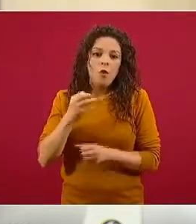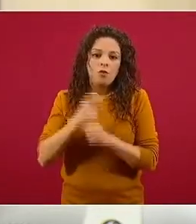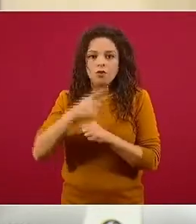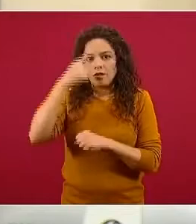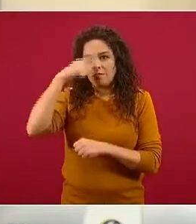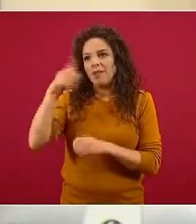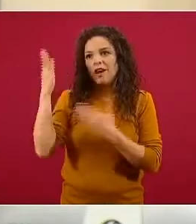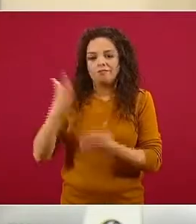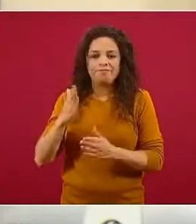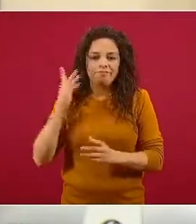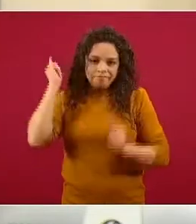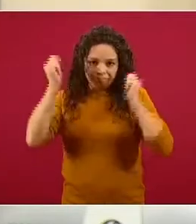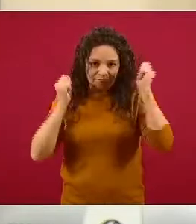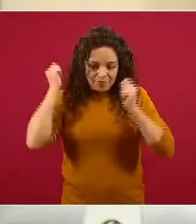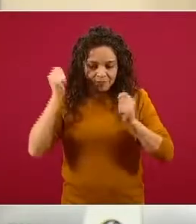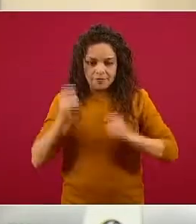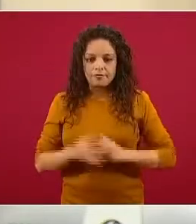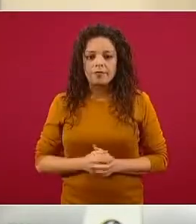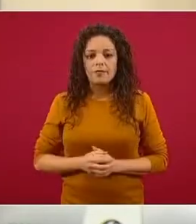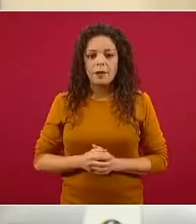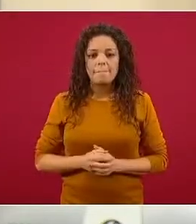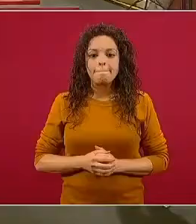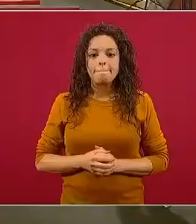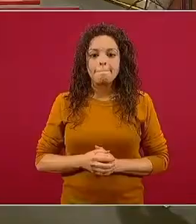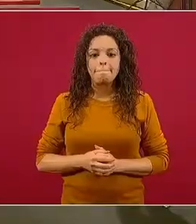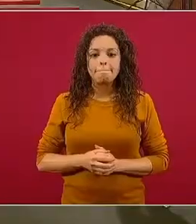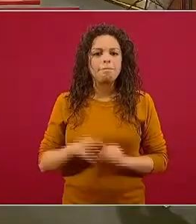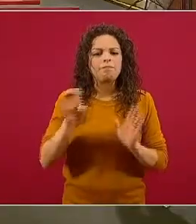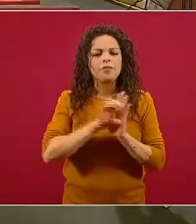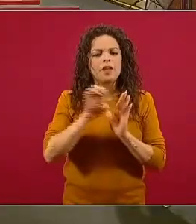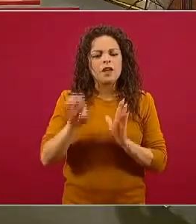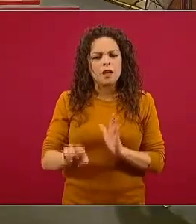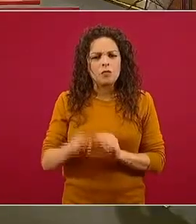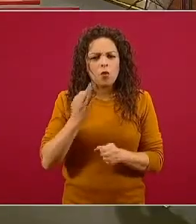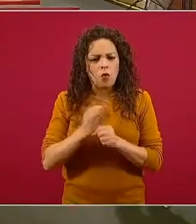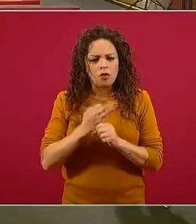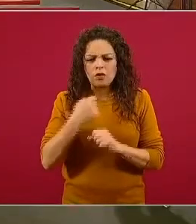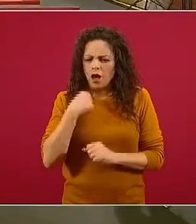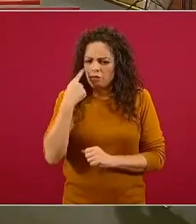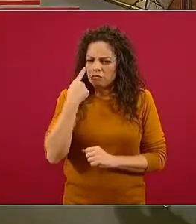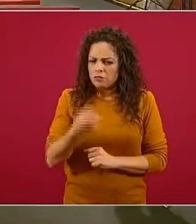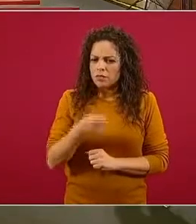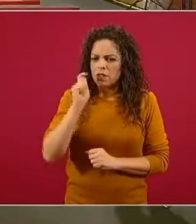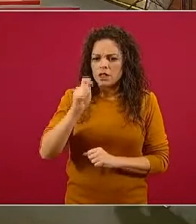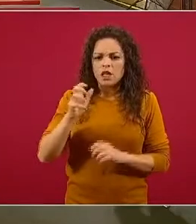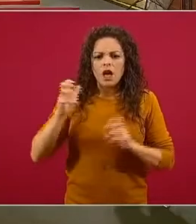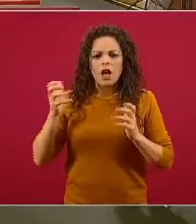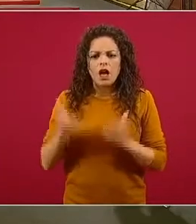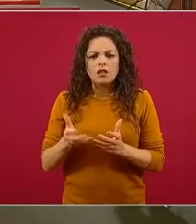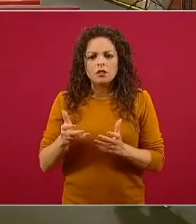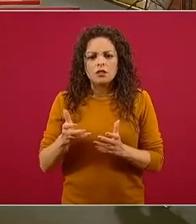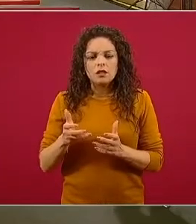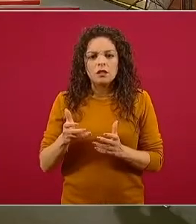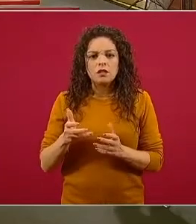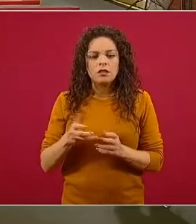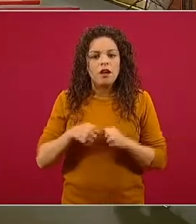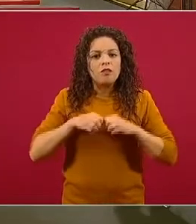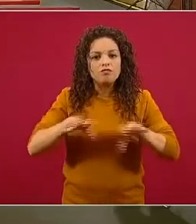el caso doméstico, apostarle, por ejemplo, ahorita veo que van a hacer la edición de los pueblos